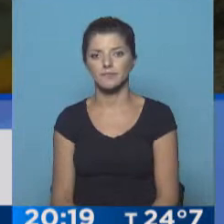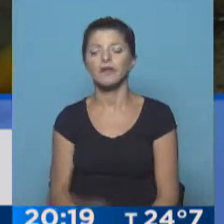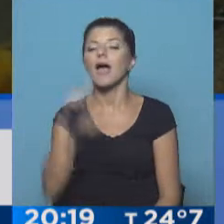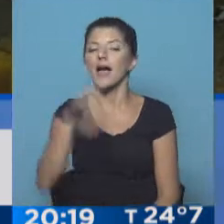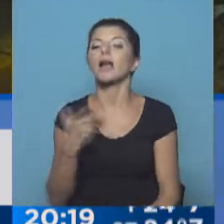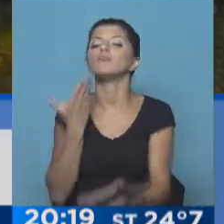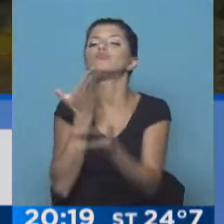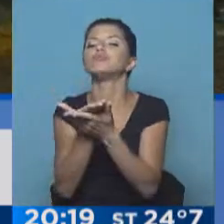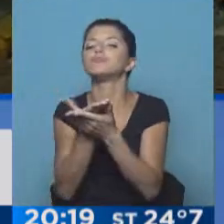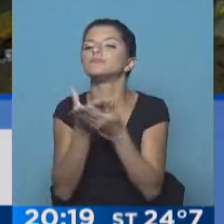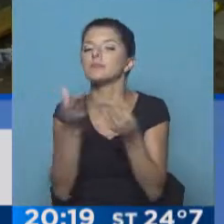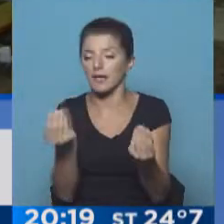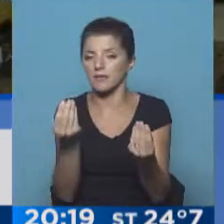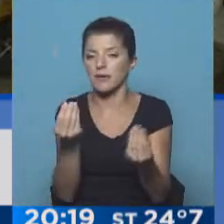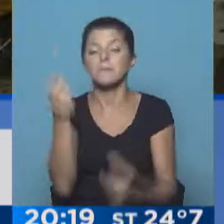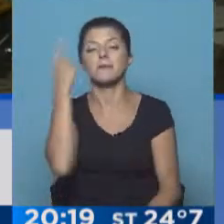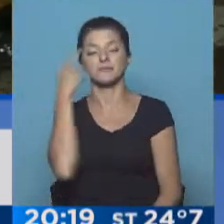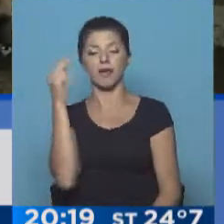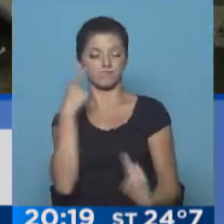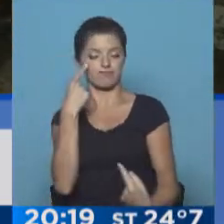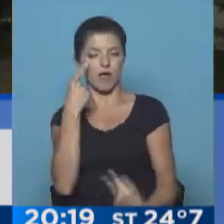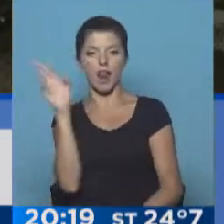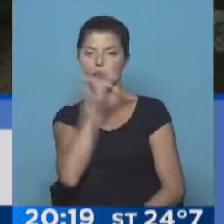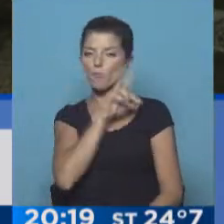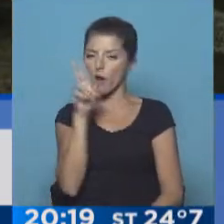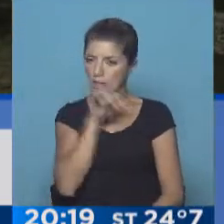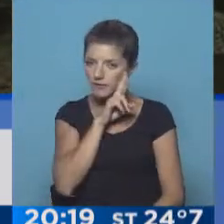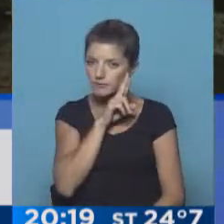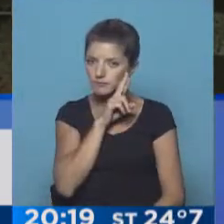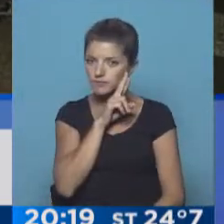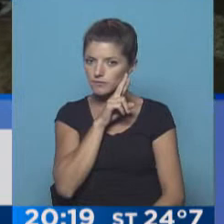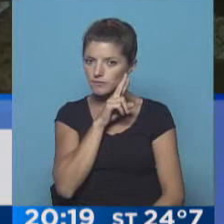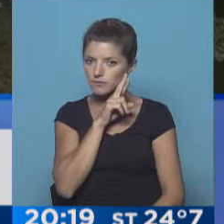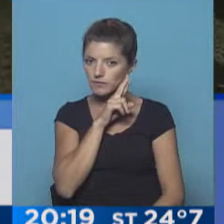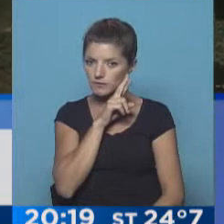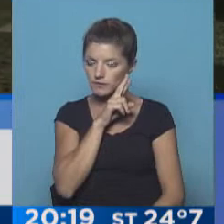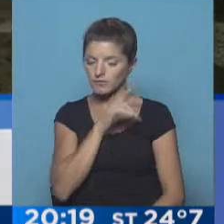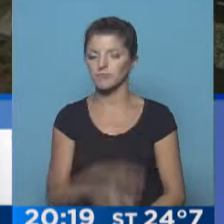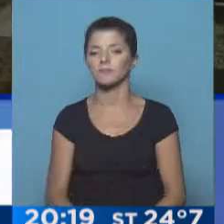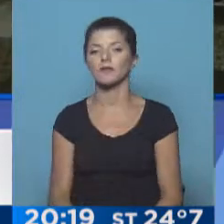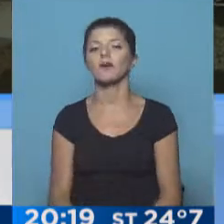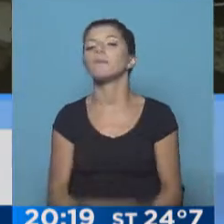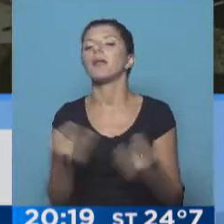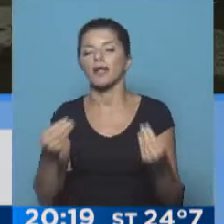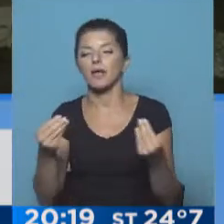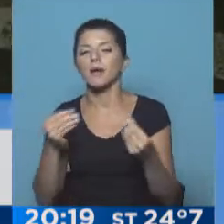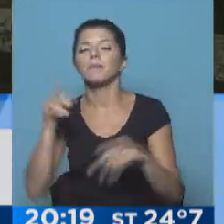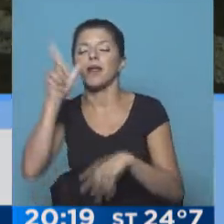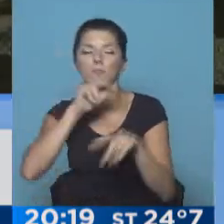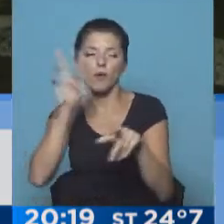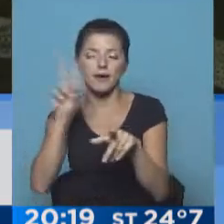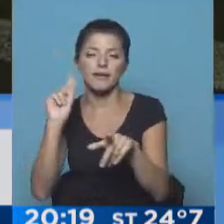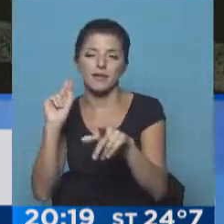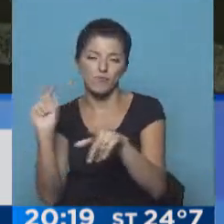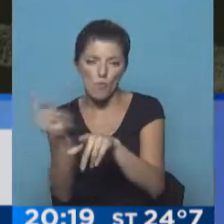por la reivindicación de las mujeres en cuanto al fin de los femicidios, de la